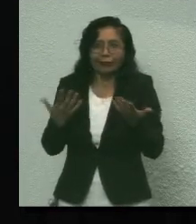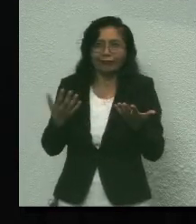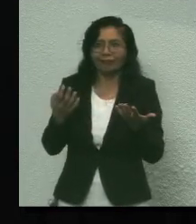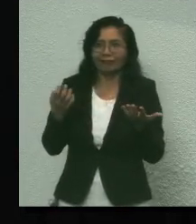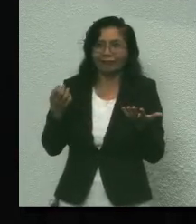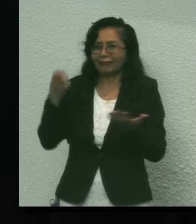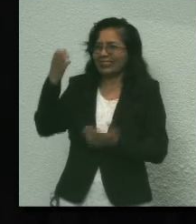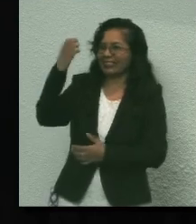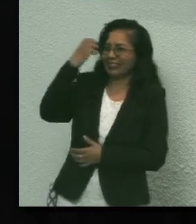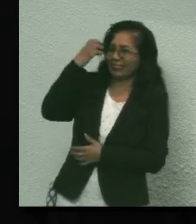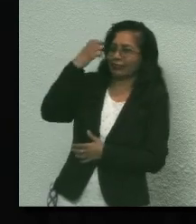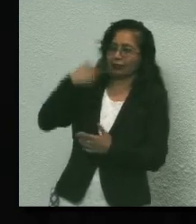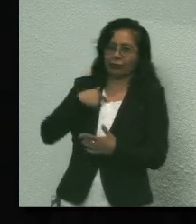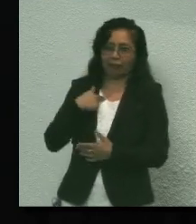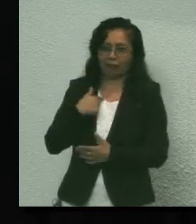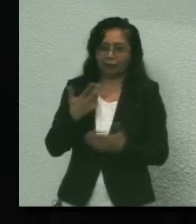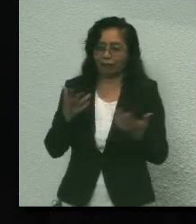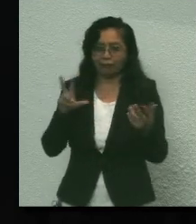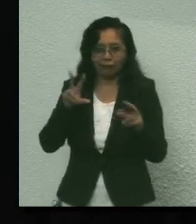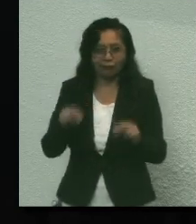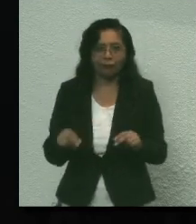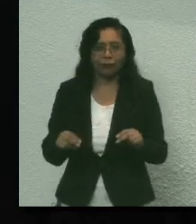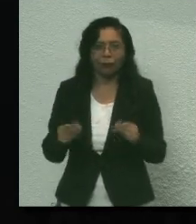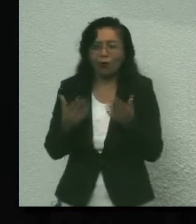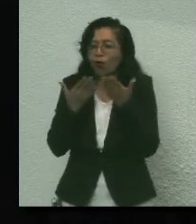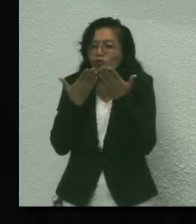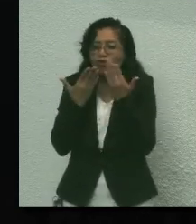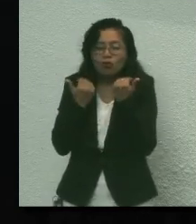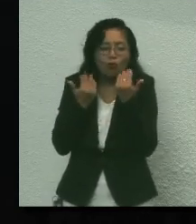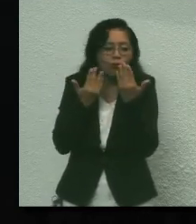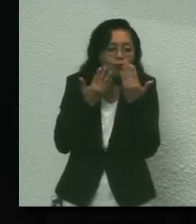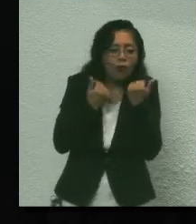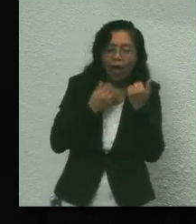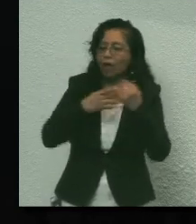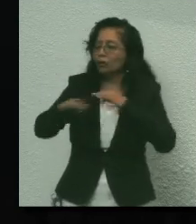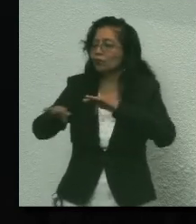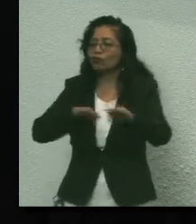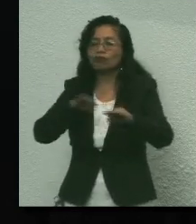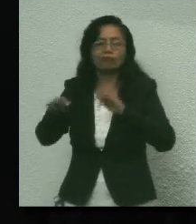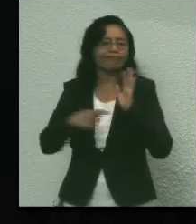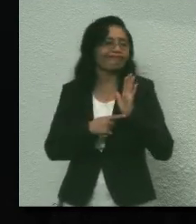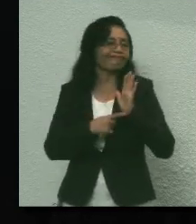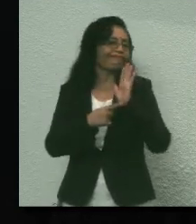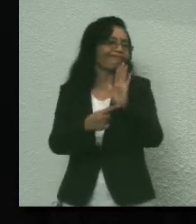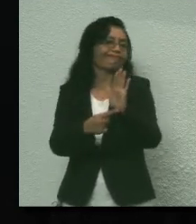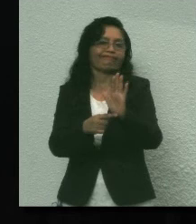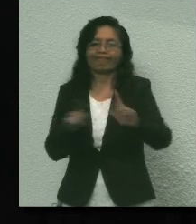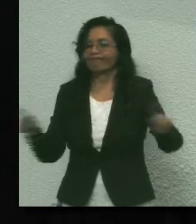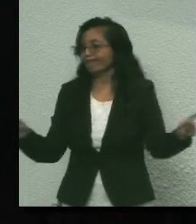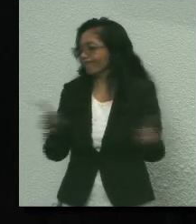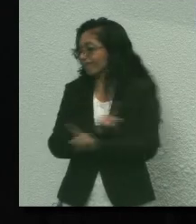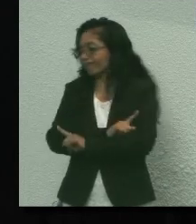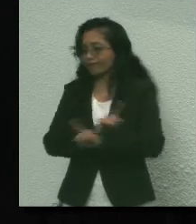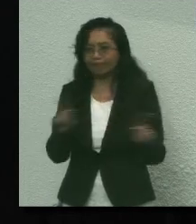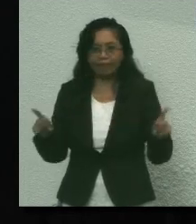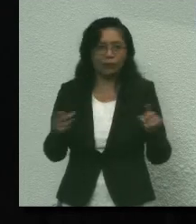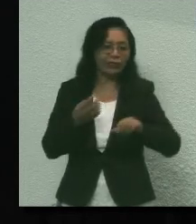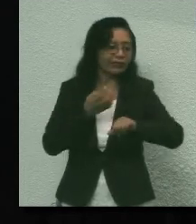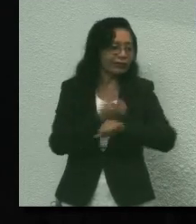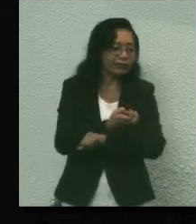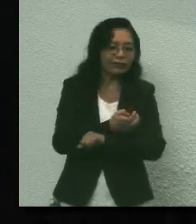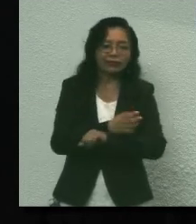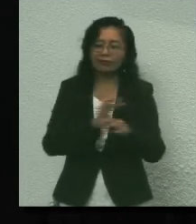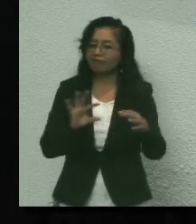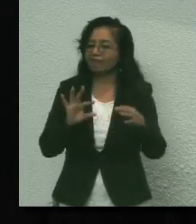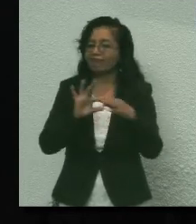ni nos dejemos engañar. No hay resultados importantes que mostrar, no hay compromiso con el Estado,